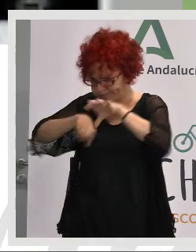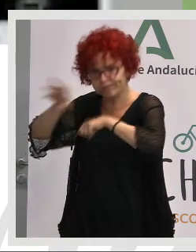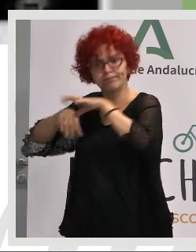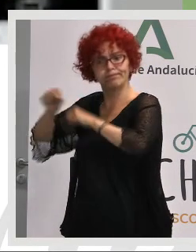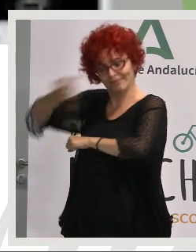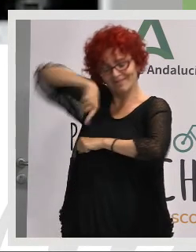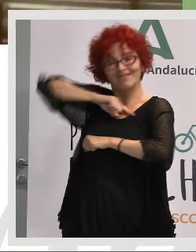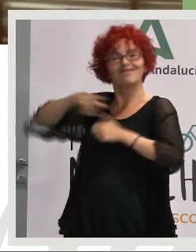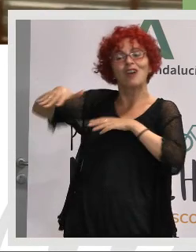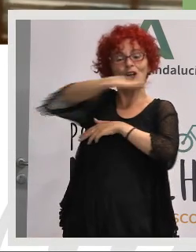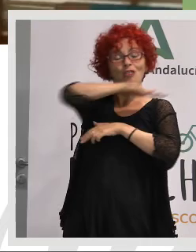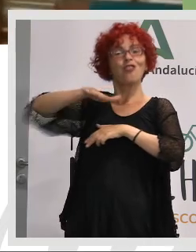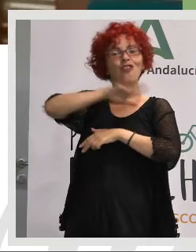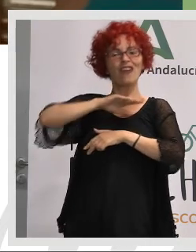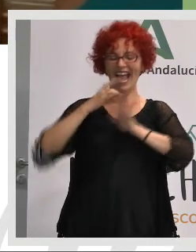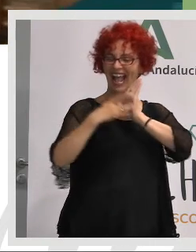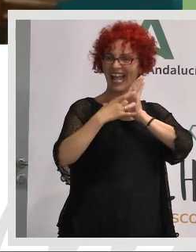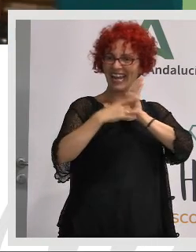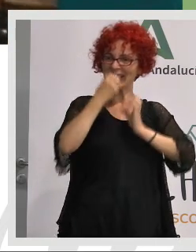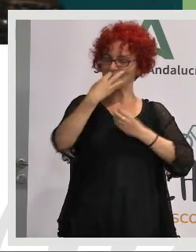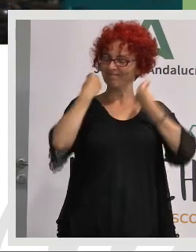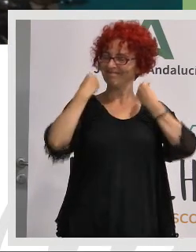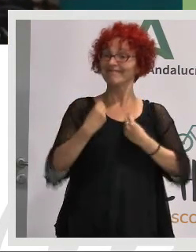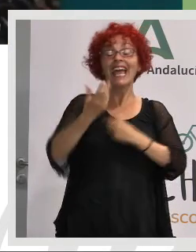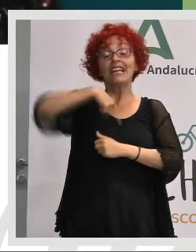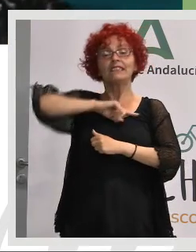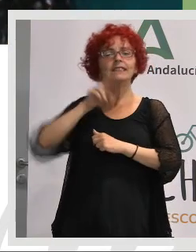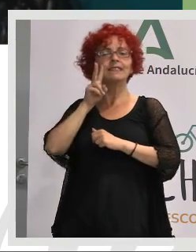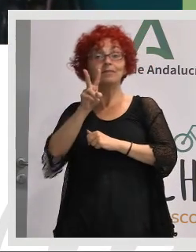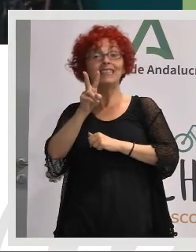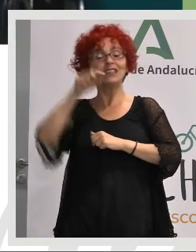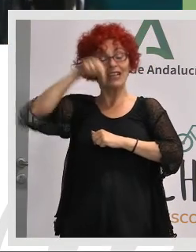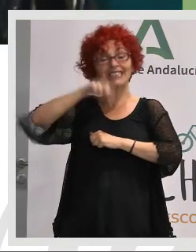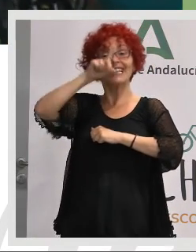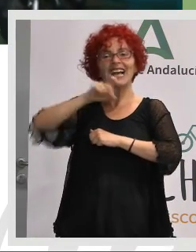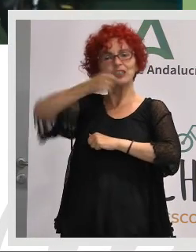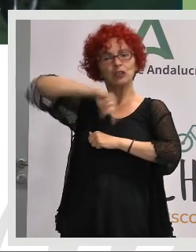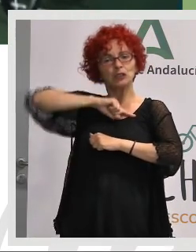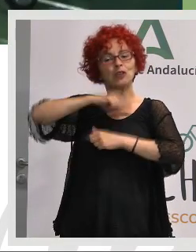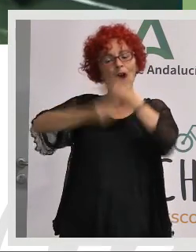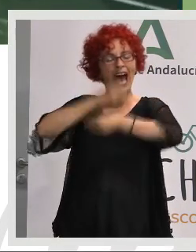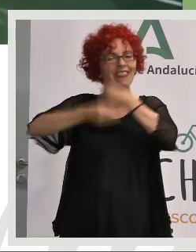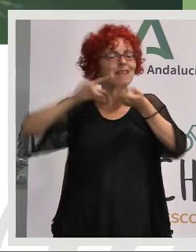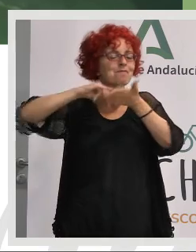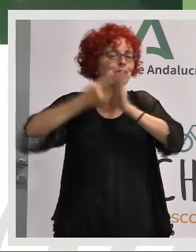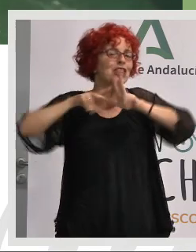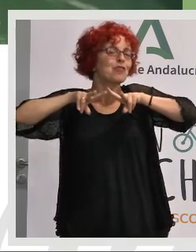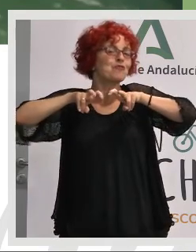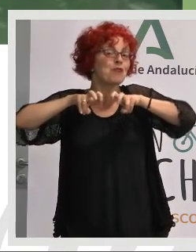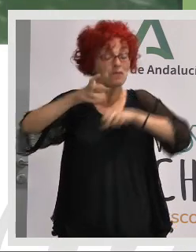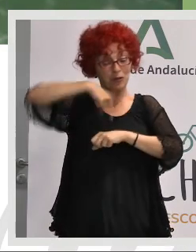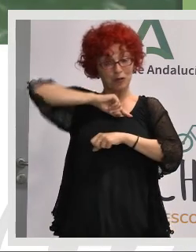centro. Este año tenemos nuevos recursos como la bicicleta, que lo hemos utilizado para realizar nuevos proyectos en nuestra